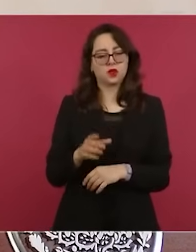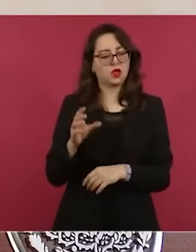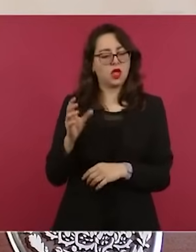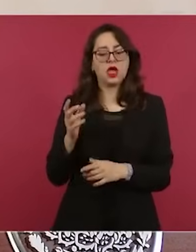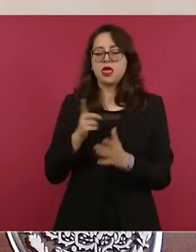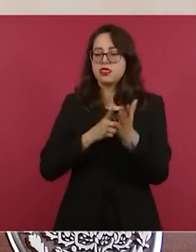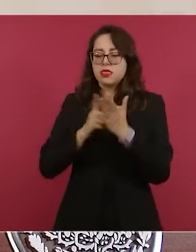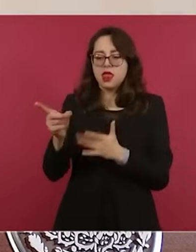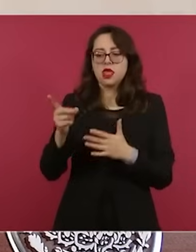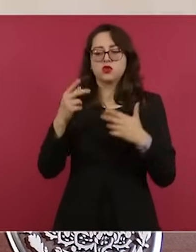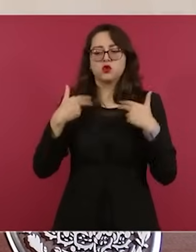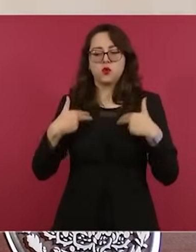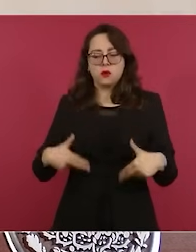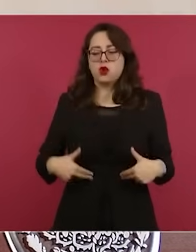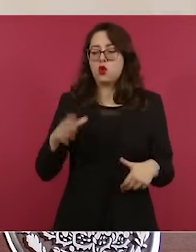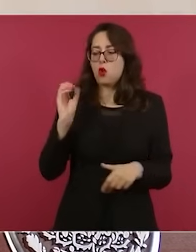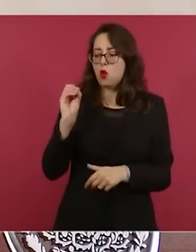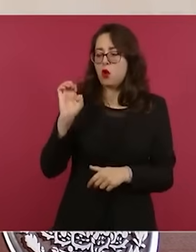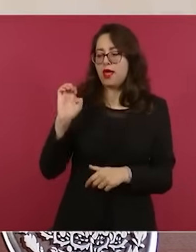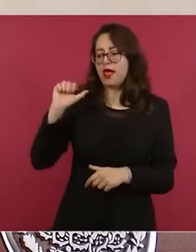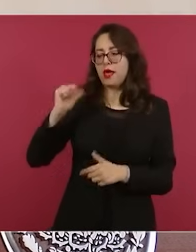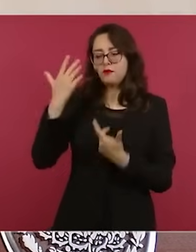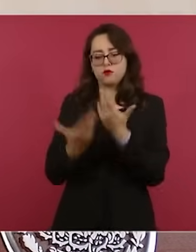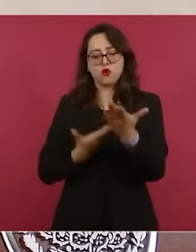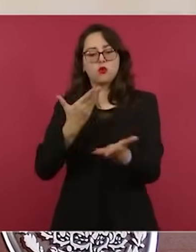humanos de la OEA